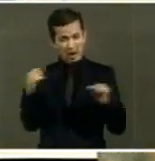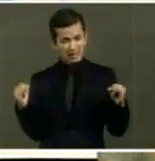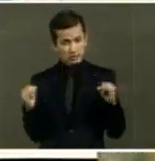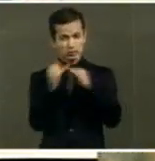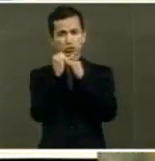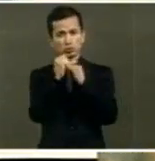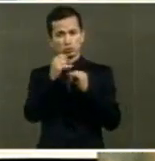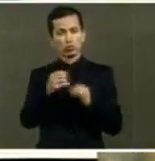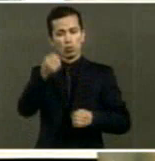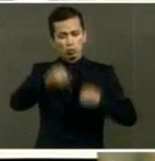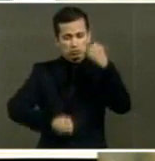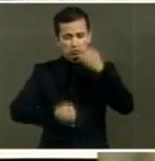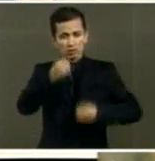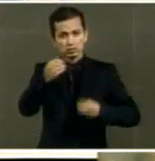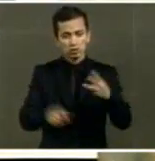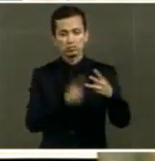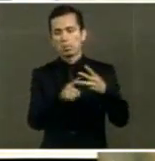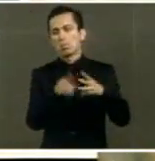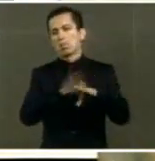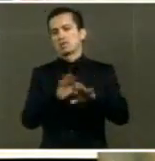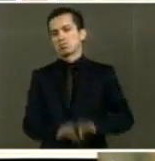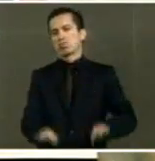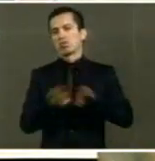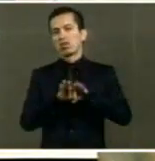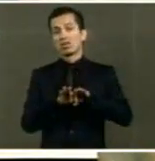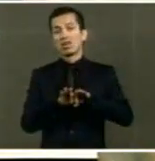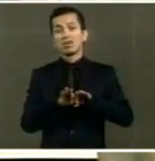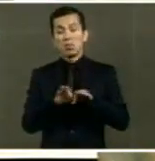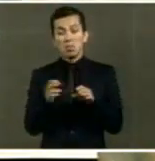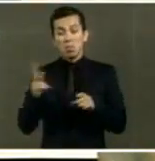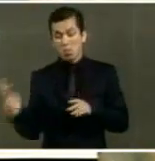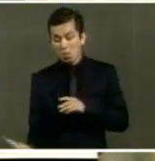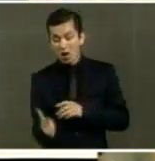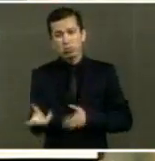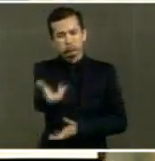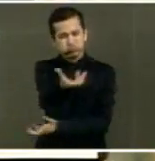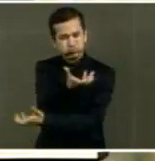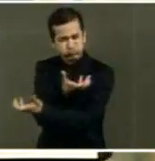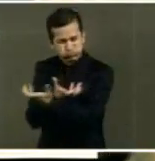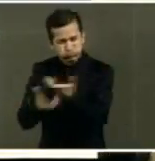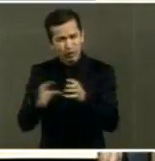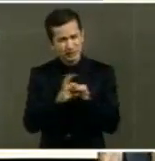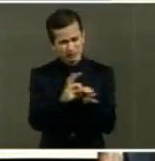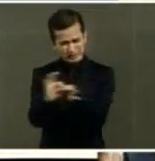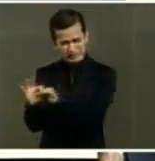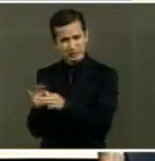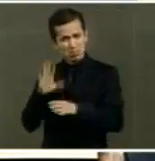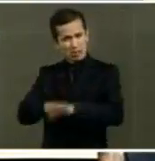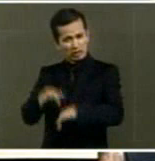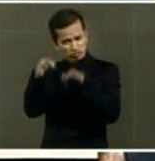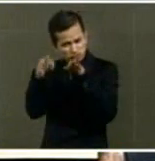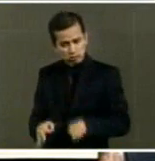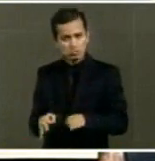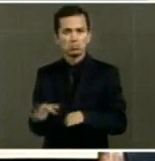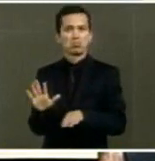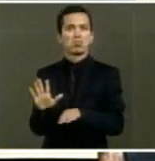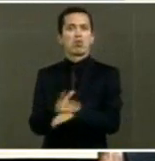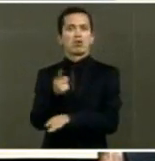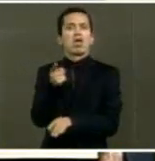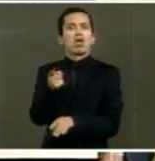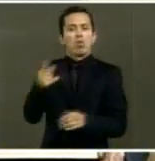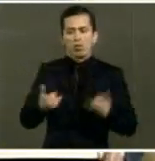más importante, reconstruir el tejido social, lesionado por la falta de oportunidades para los jóvenes,